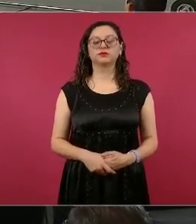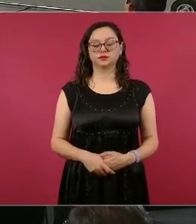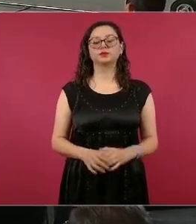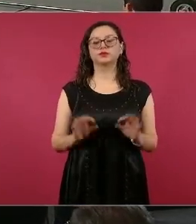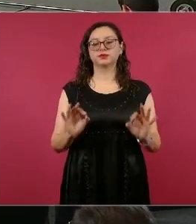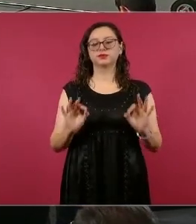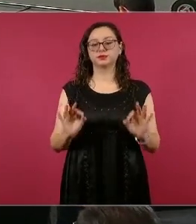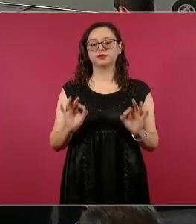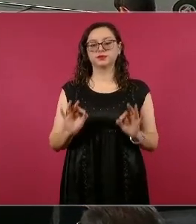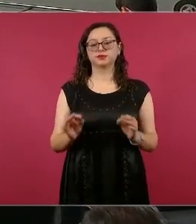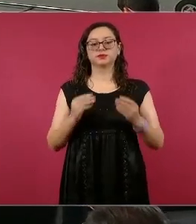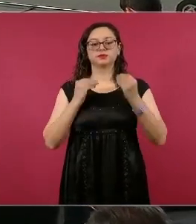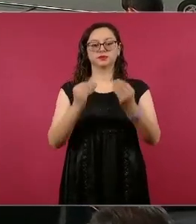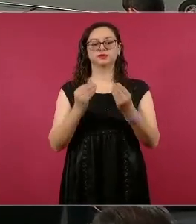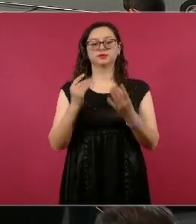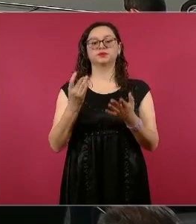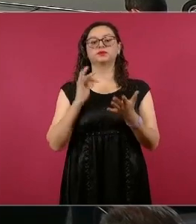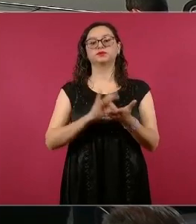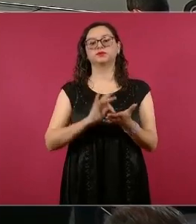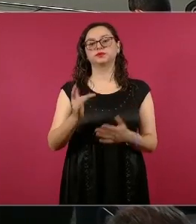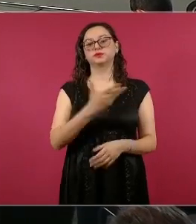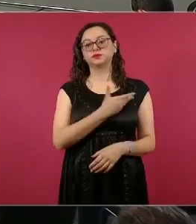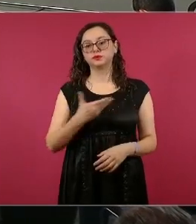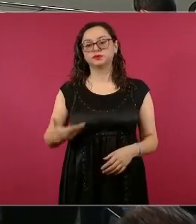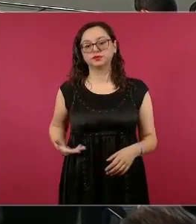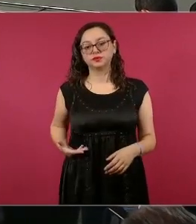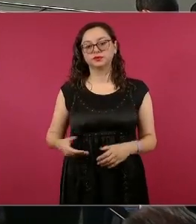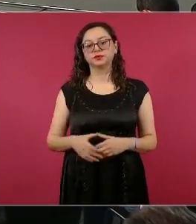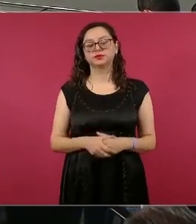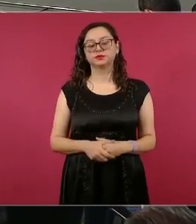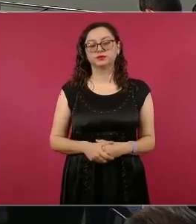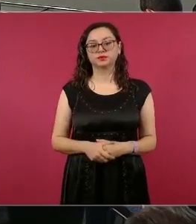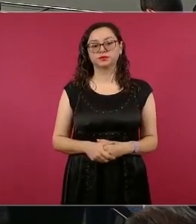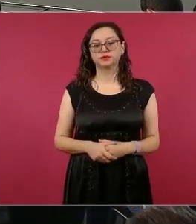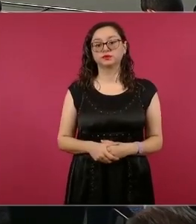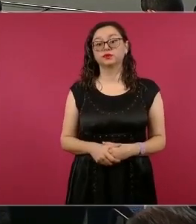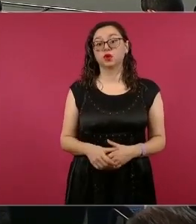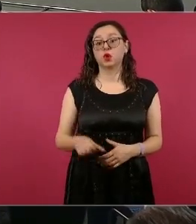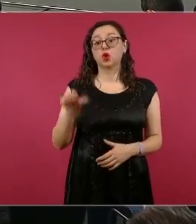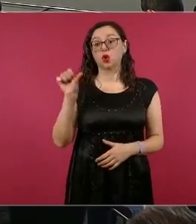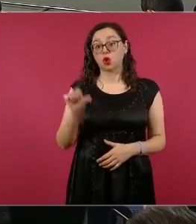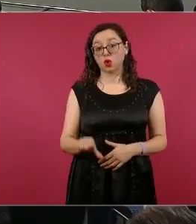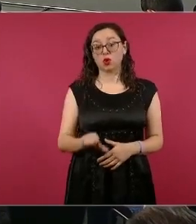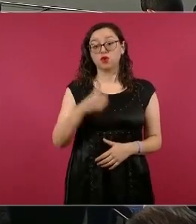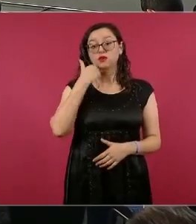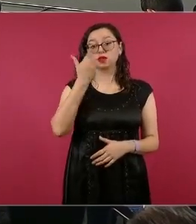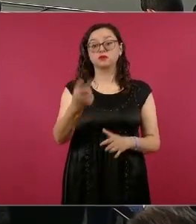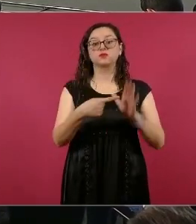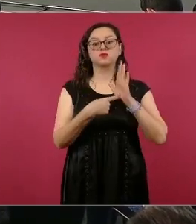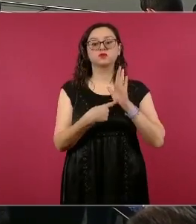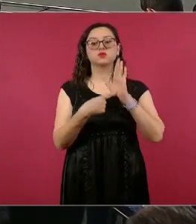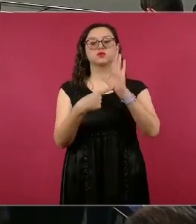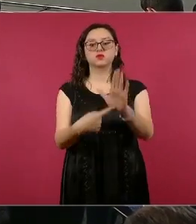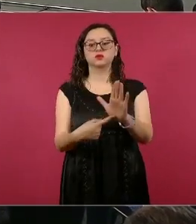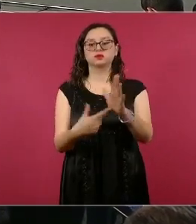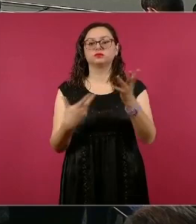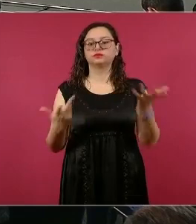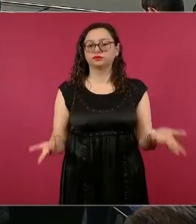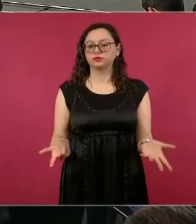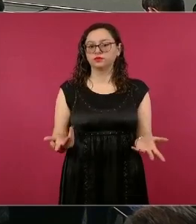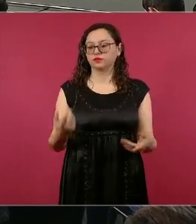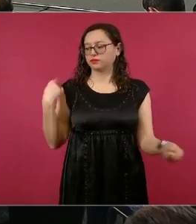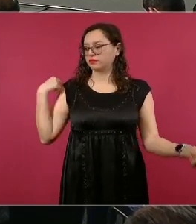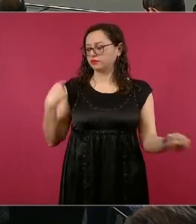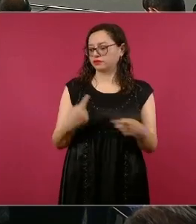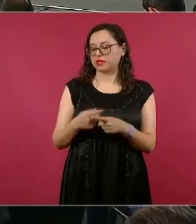Perfecto, muchísimas gracias, presidente. La idea del día de hoy es poderles presentar cómo cerraron